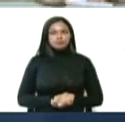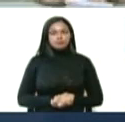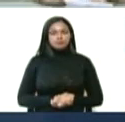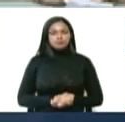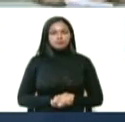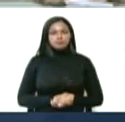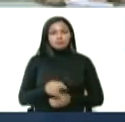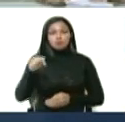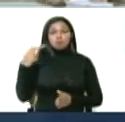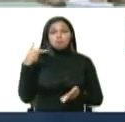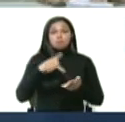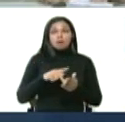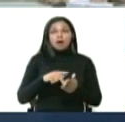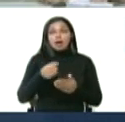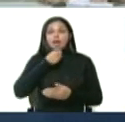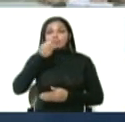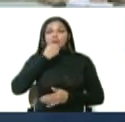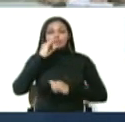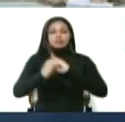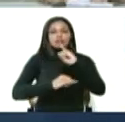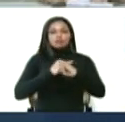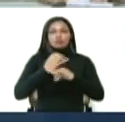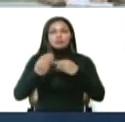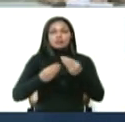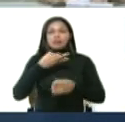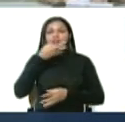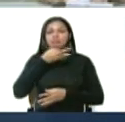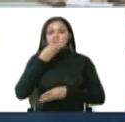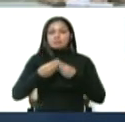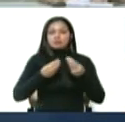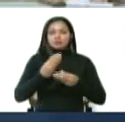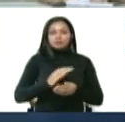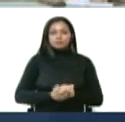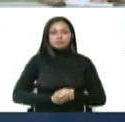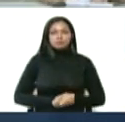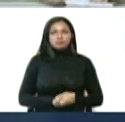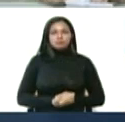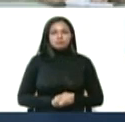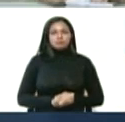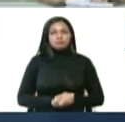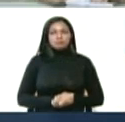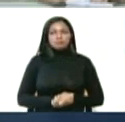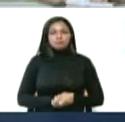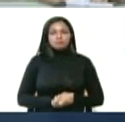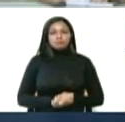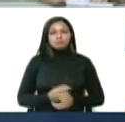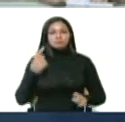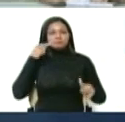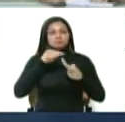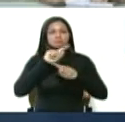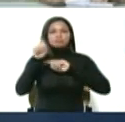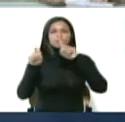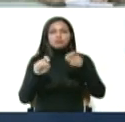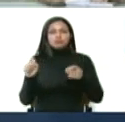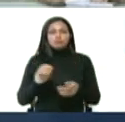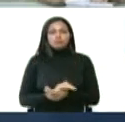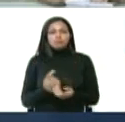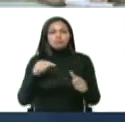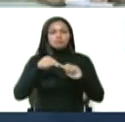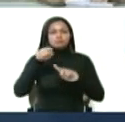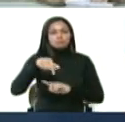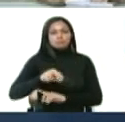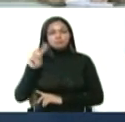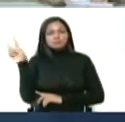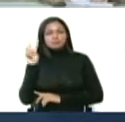Hoy me estaban haciendo una entrevista internacional en la tarde y precisamente me preguntaban cuál es la clave de